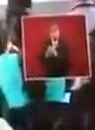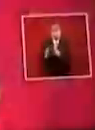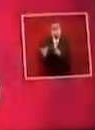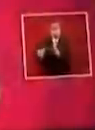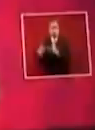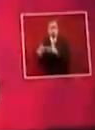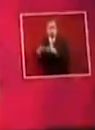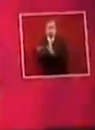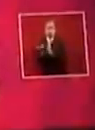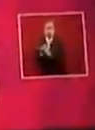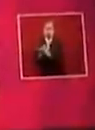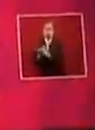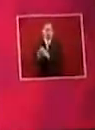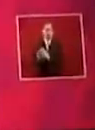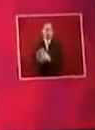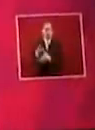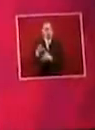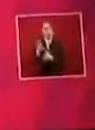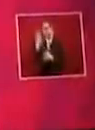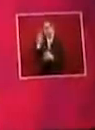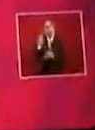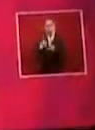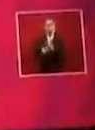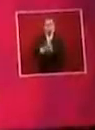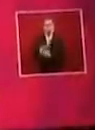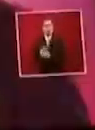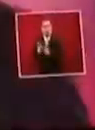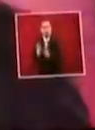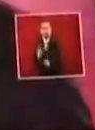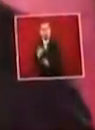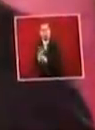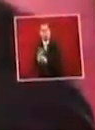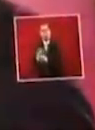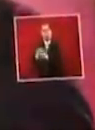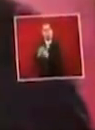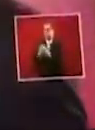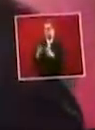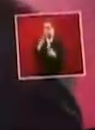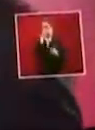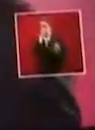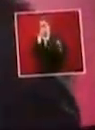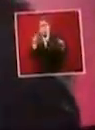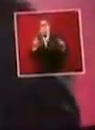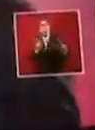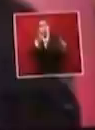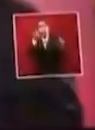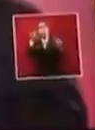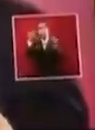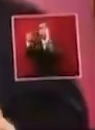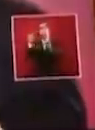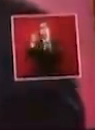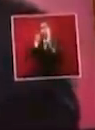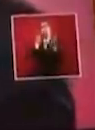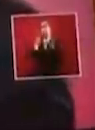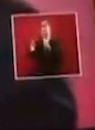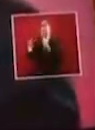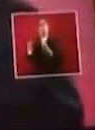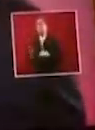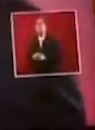a una especie de búnker, y les mostraba pantallas, y salían de ahí